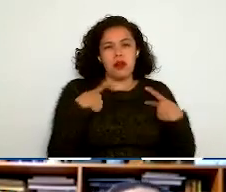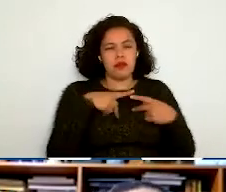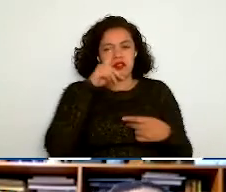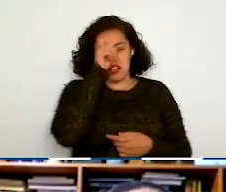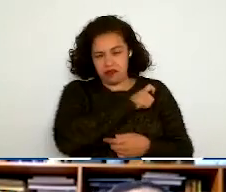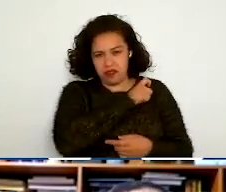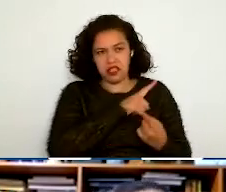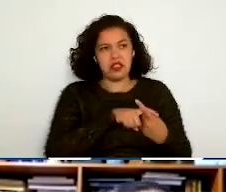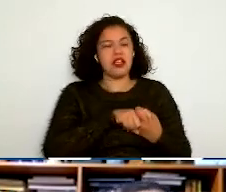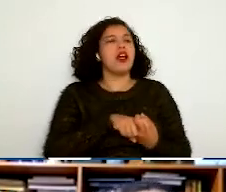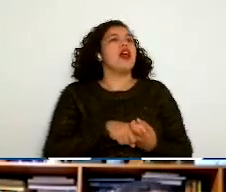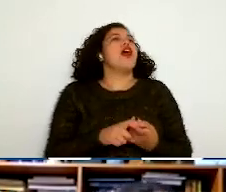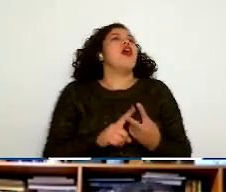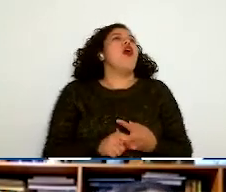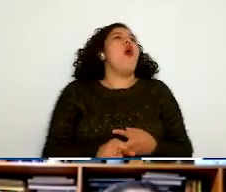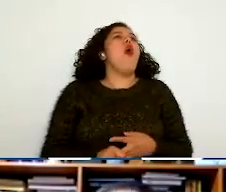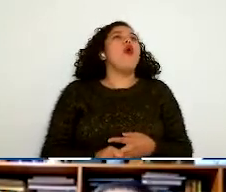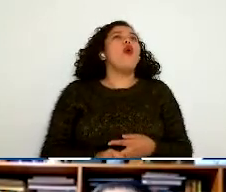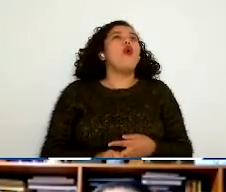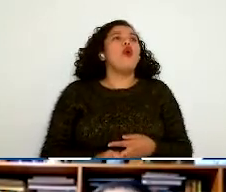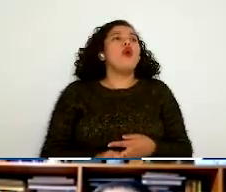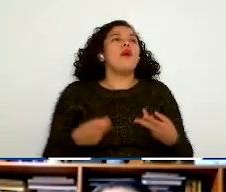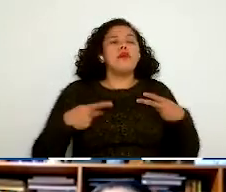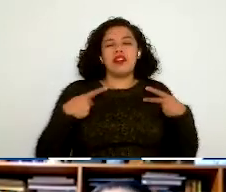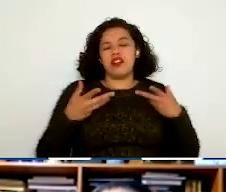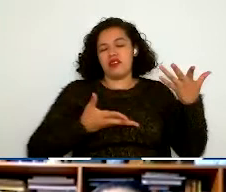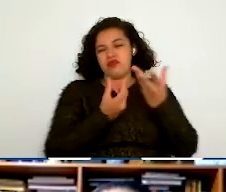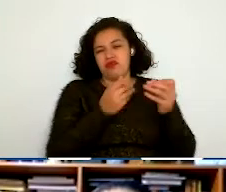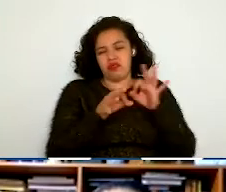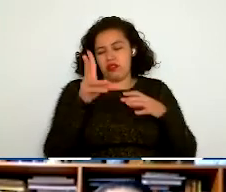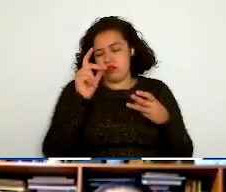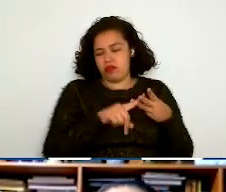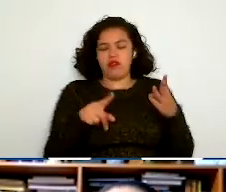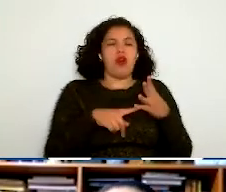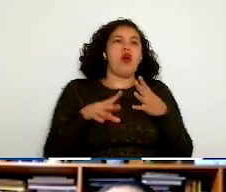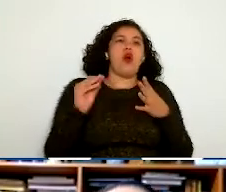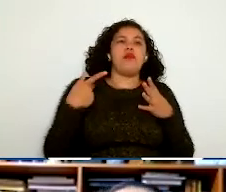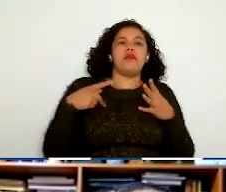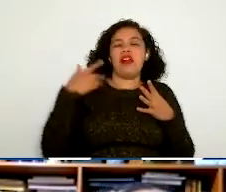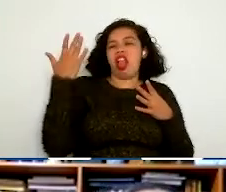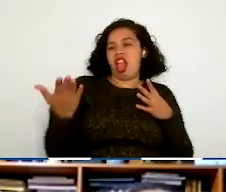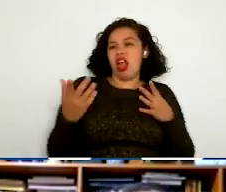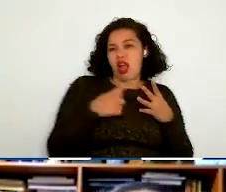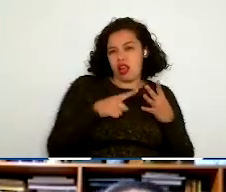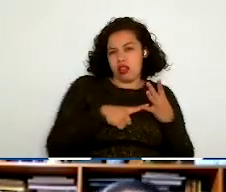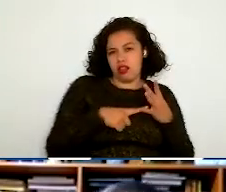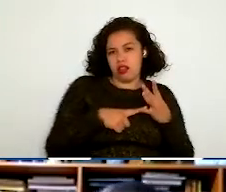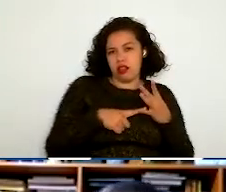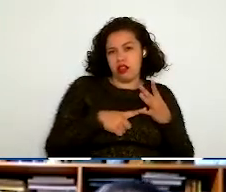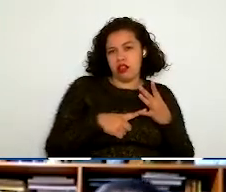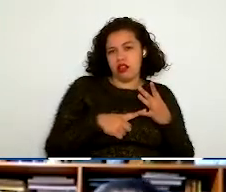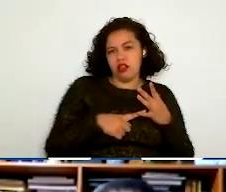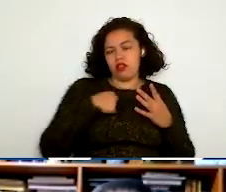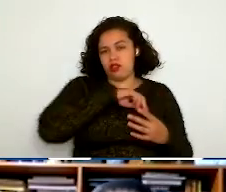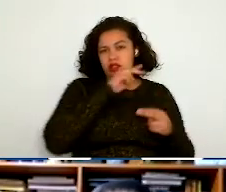difíciles o personas que no colaboran o personas que exigen, o sea, vamos dándole estas categorías